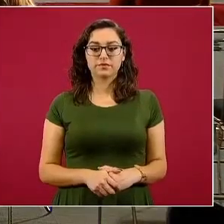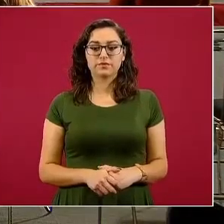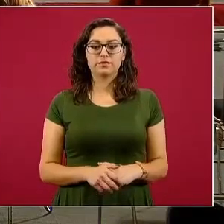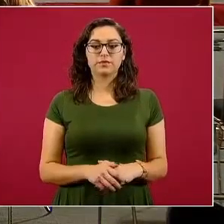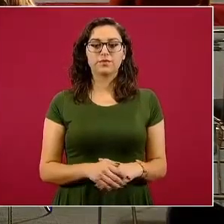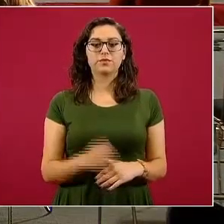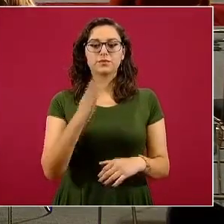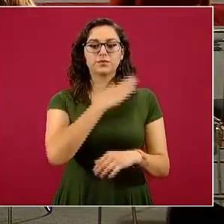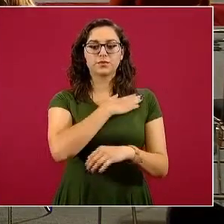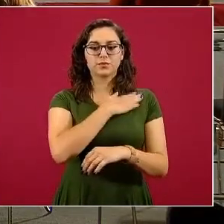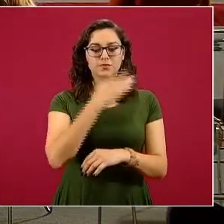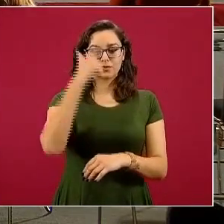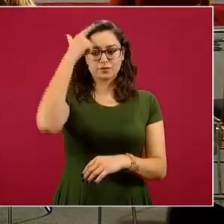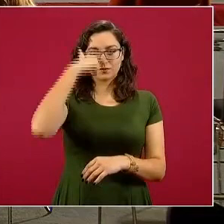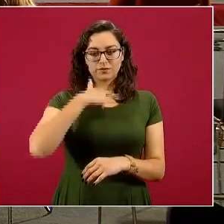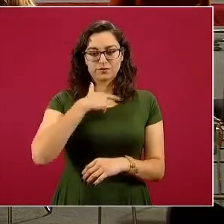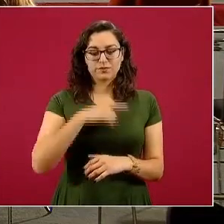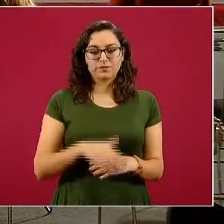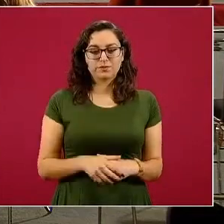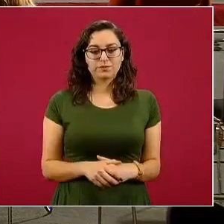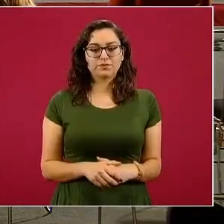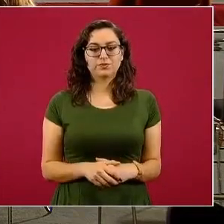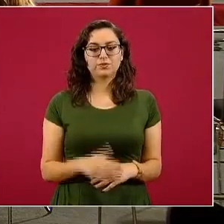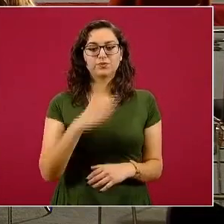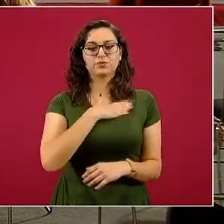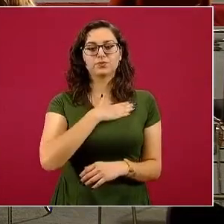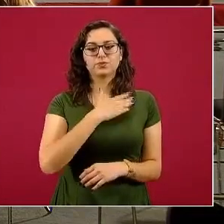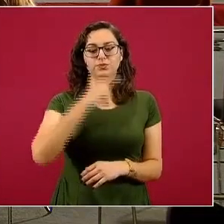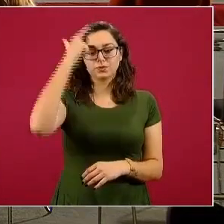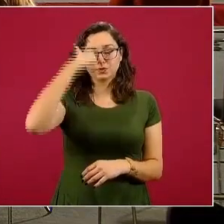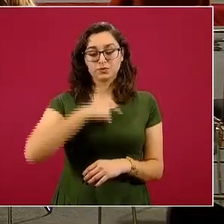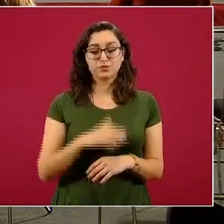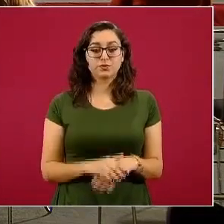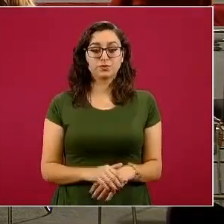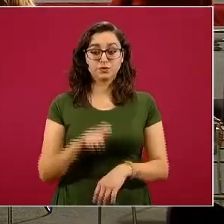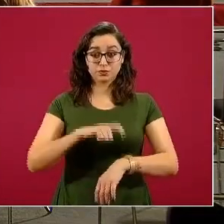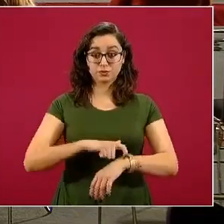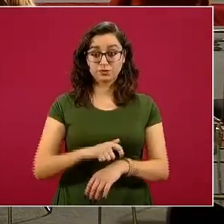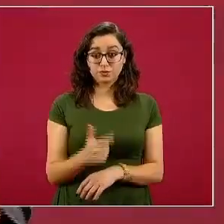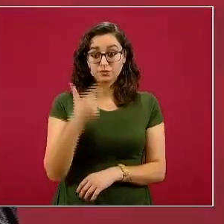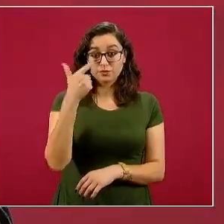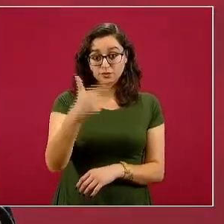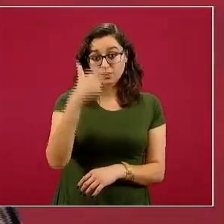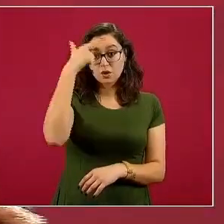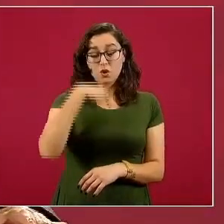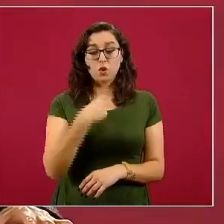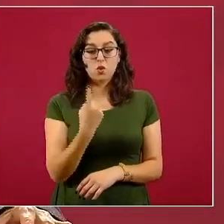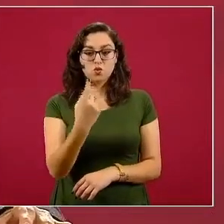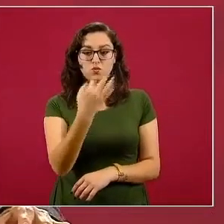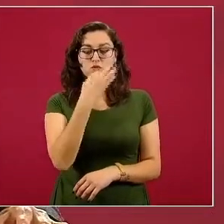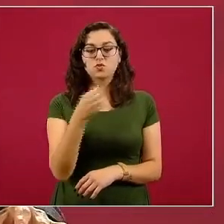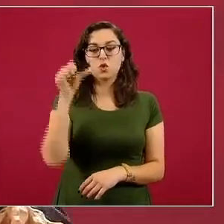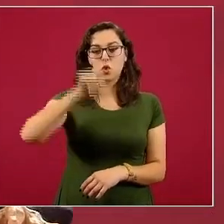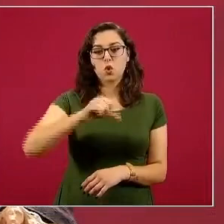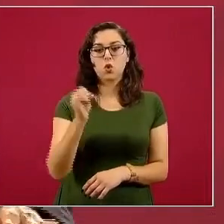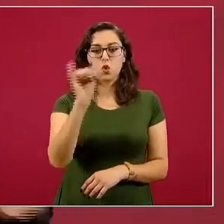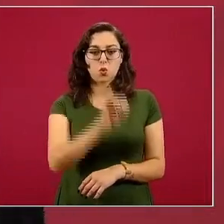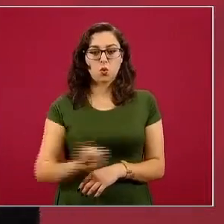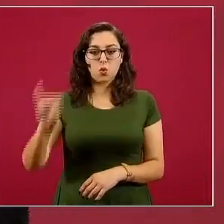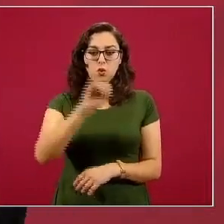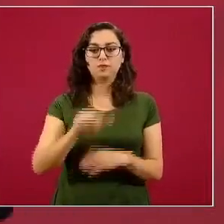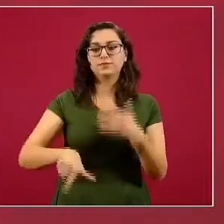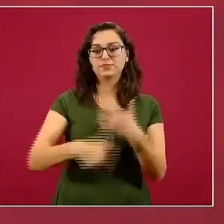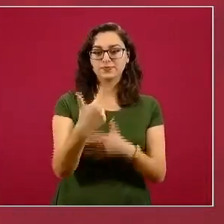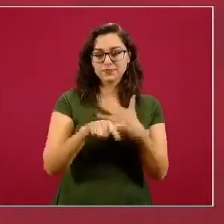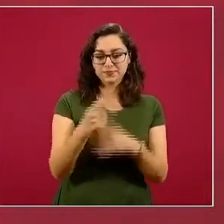Muy buenas noches. Buenas noches. Son las 19:01 del jueves 12 de